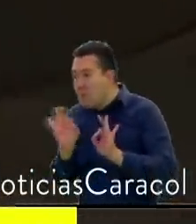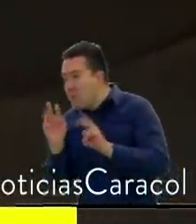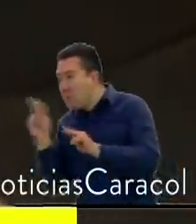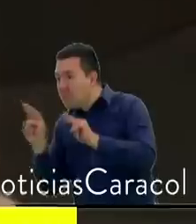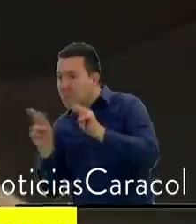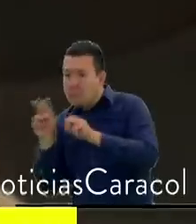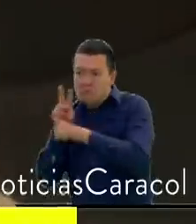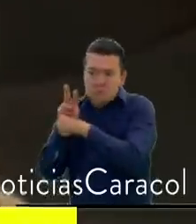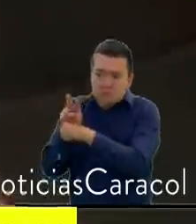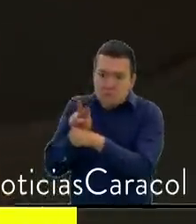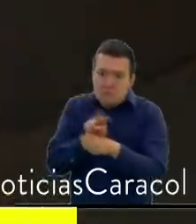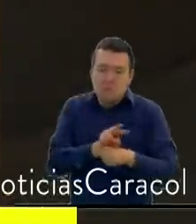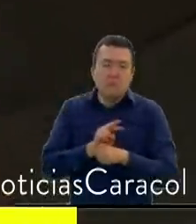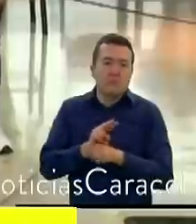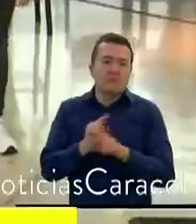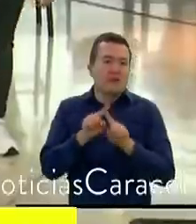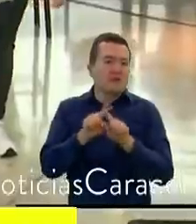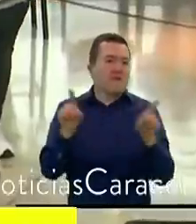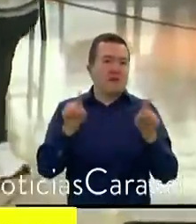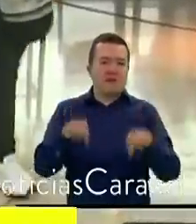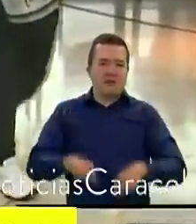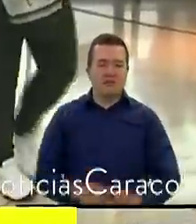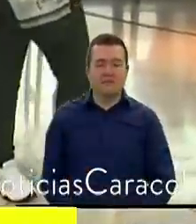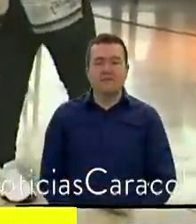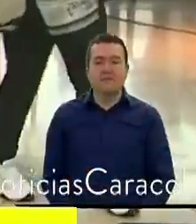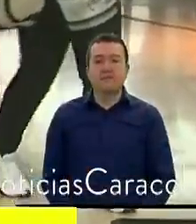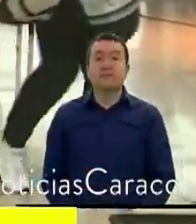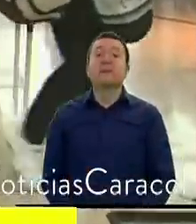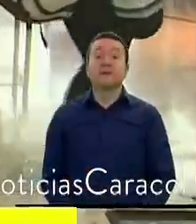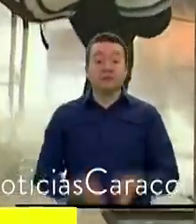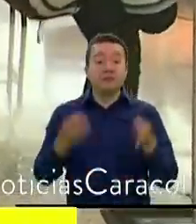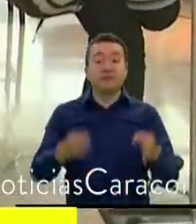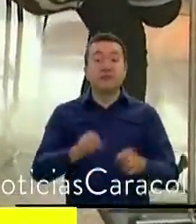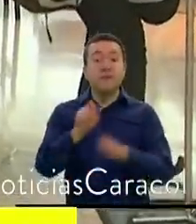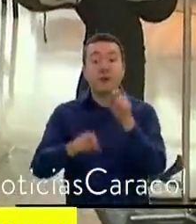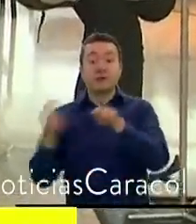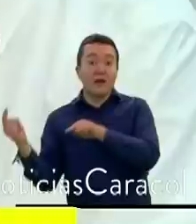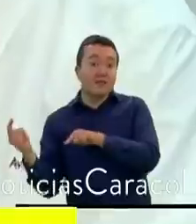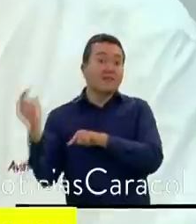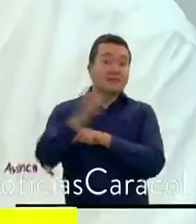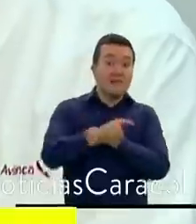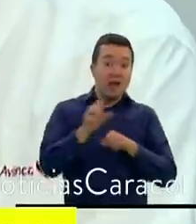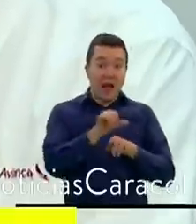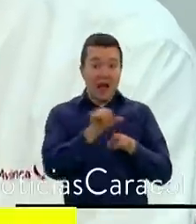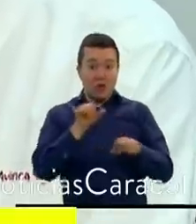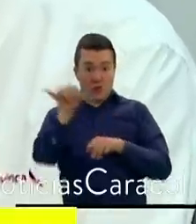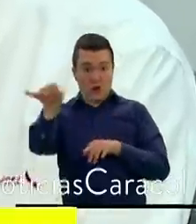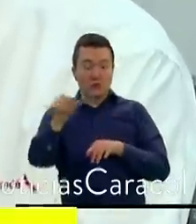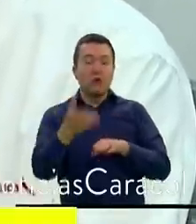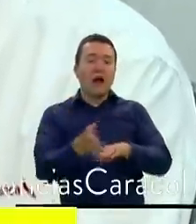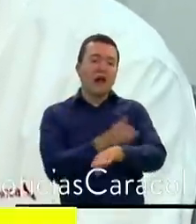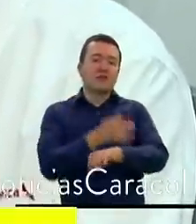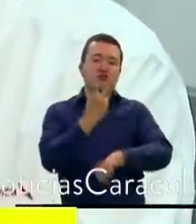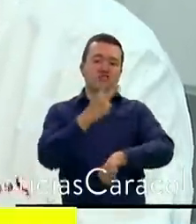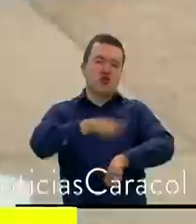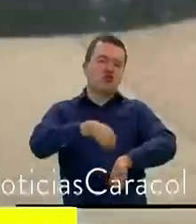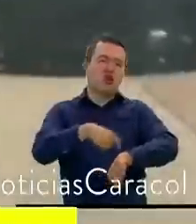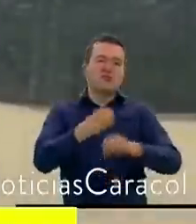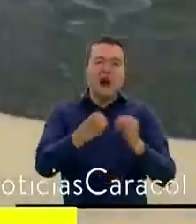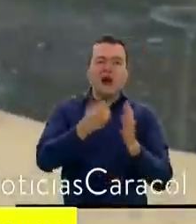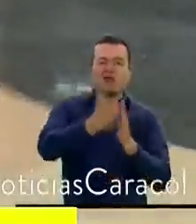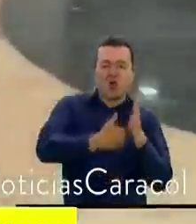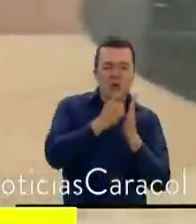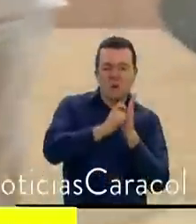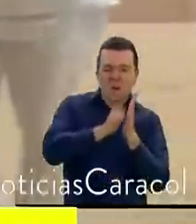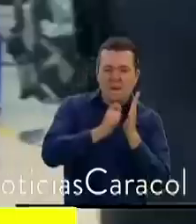Pues es muy diferente, pero es muy gratificante. Los pasajeros tuvieron que llegar al aeropuerto 2 horas antes para llenar algunos documentos, pasar por unos